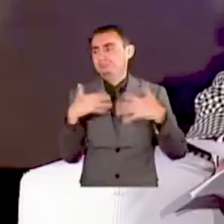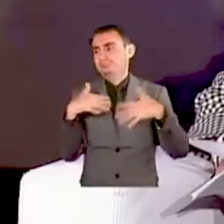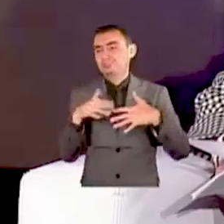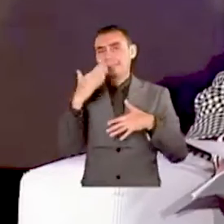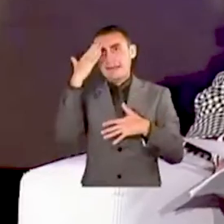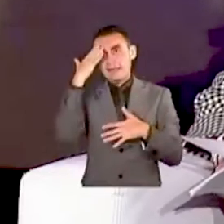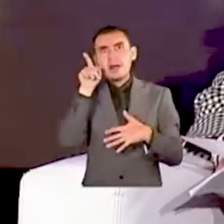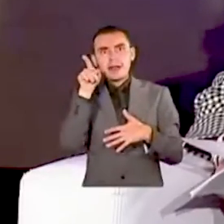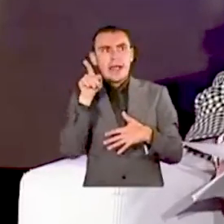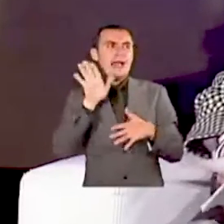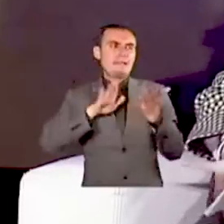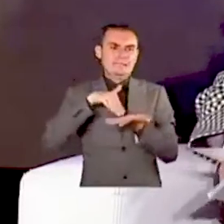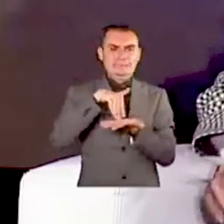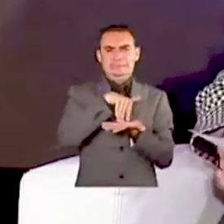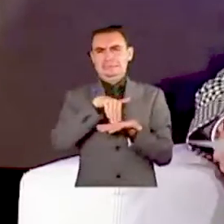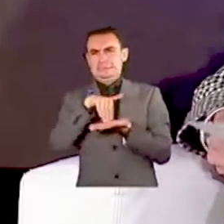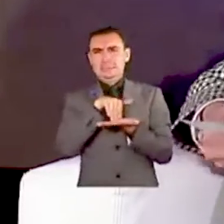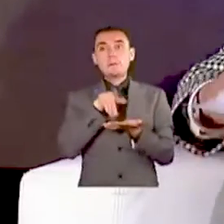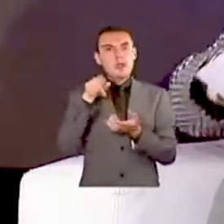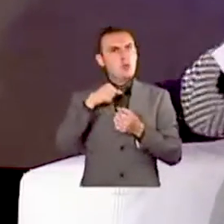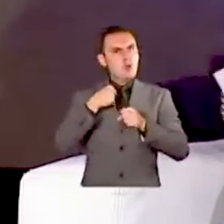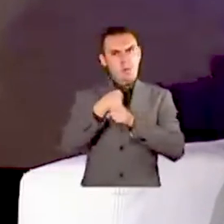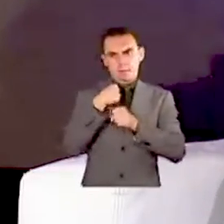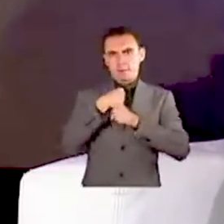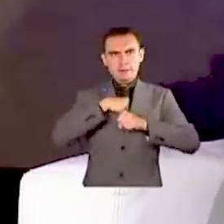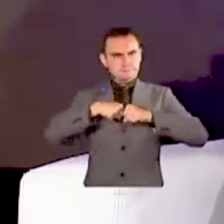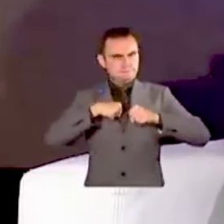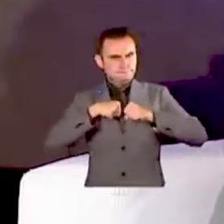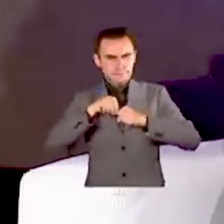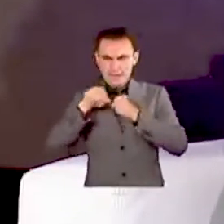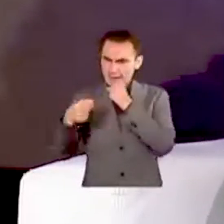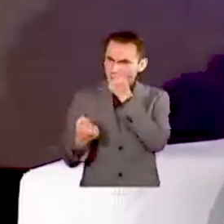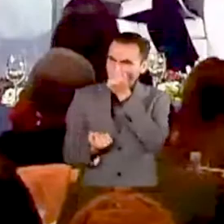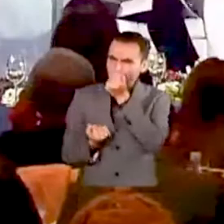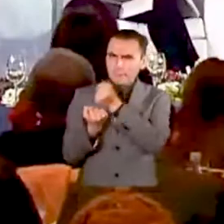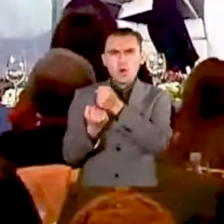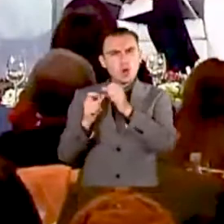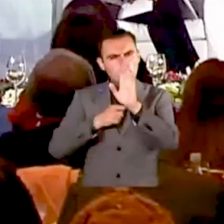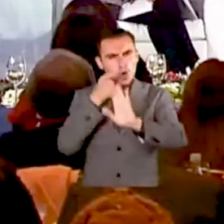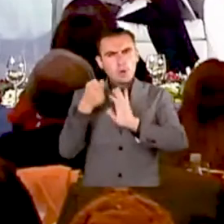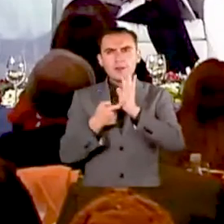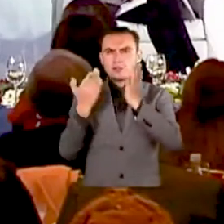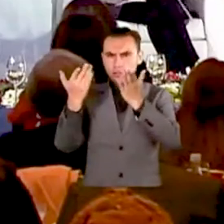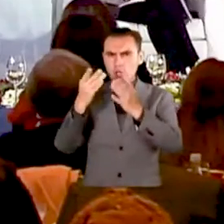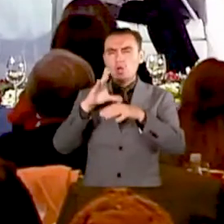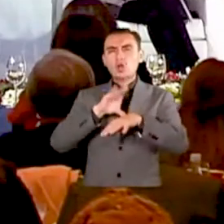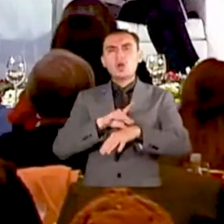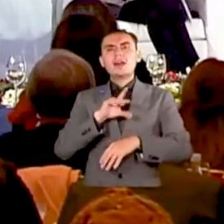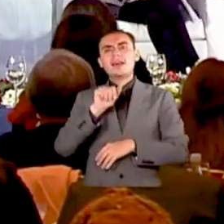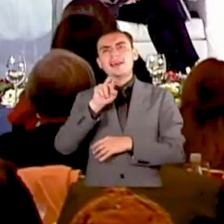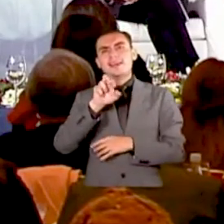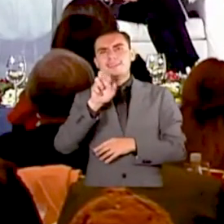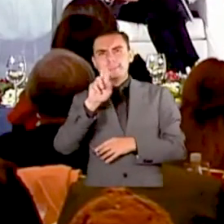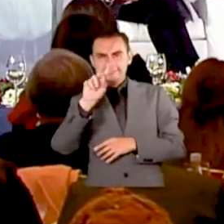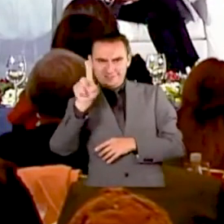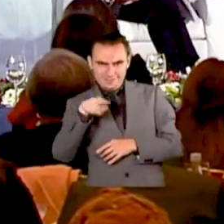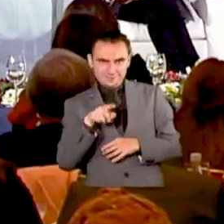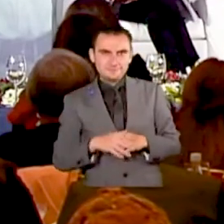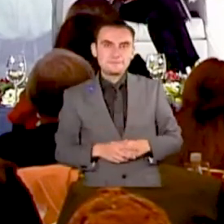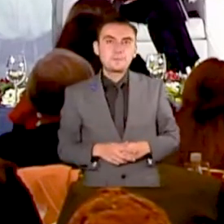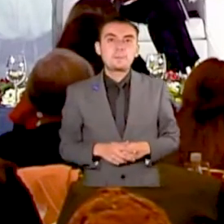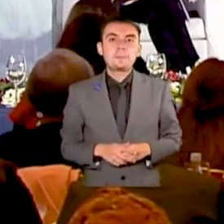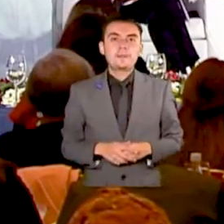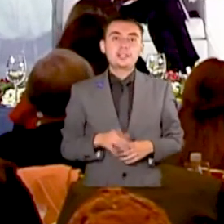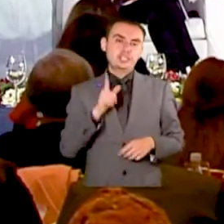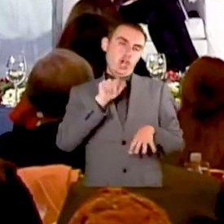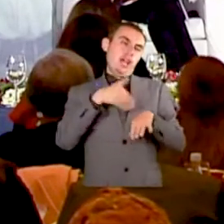tanta falencia. Ahí hemos estado trabajando con ese tema, con el apoyo del doctor Andrés Felipe. En materia de, bueno,